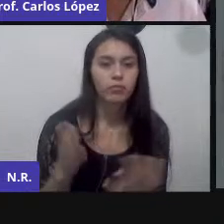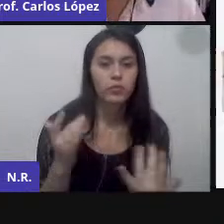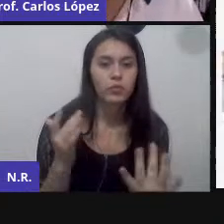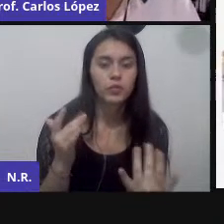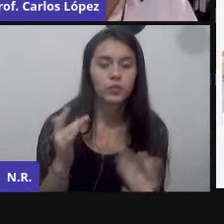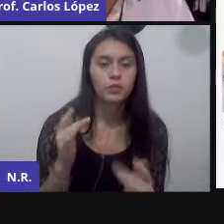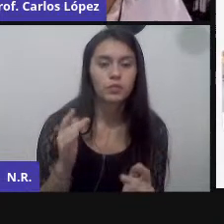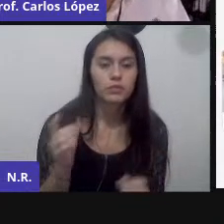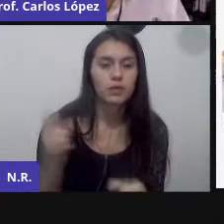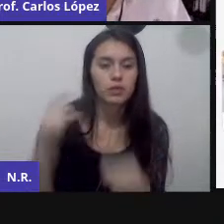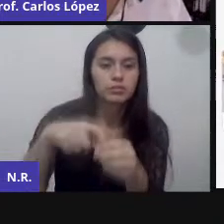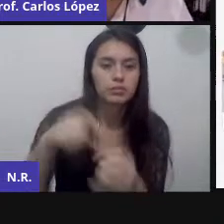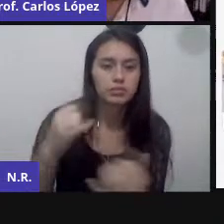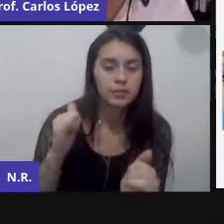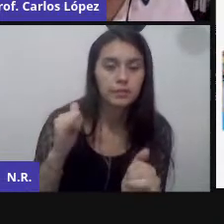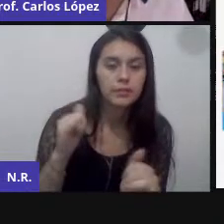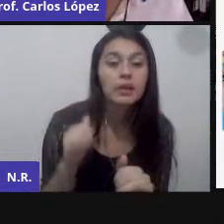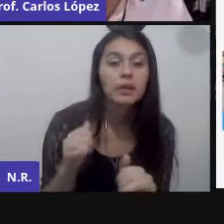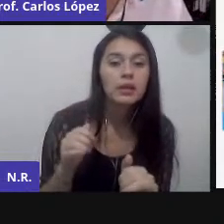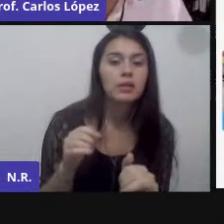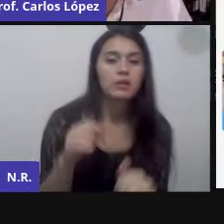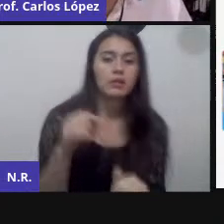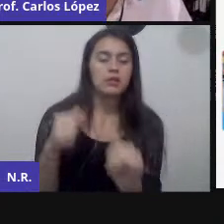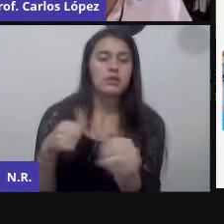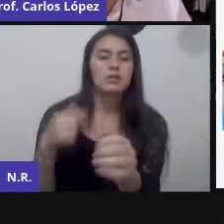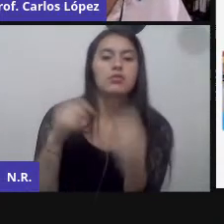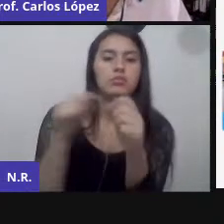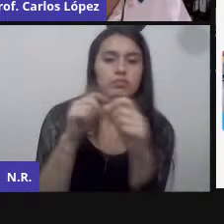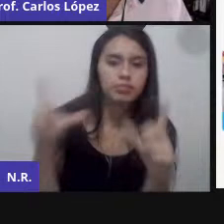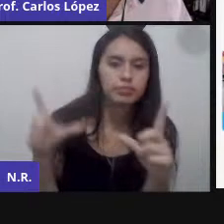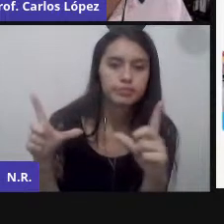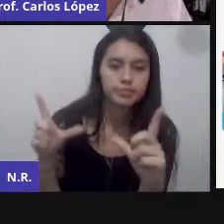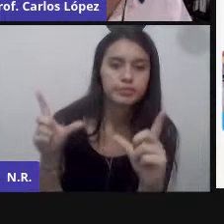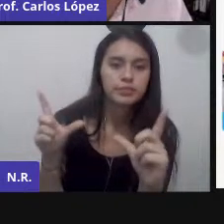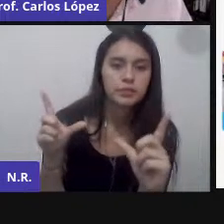él ingresó. Ahí está. Entonces yo me voy a poner en el estudio